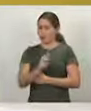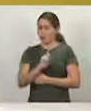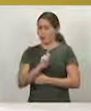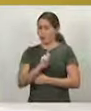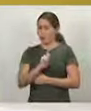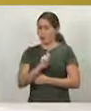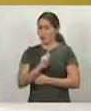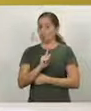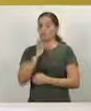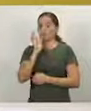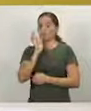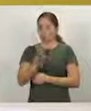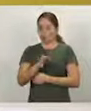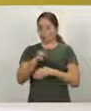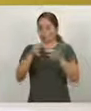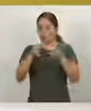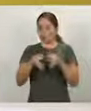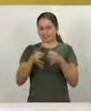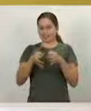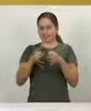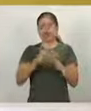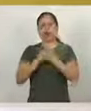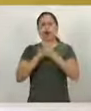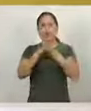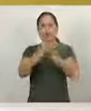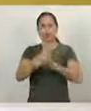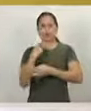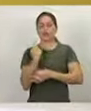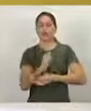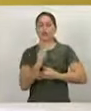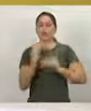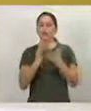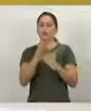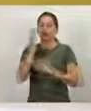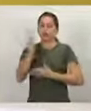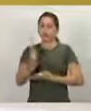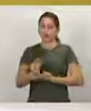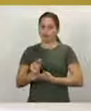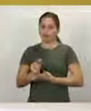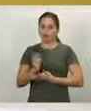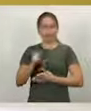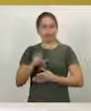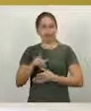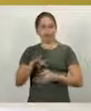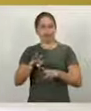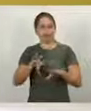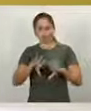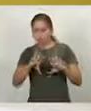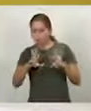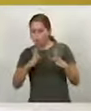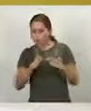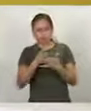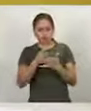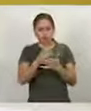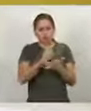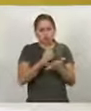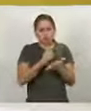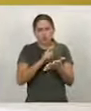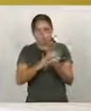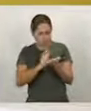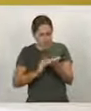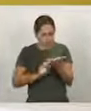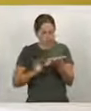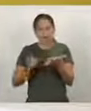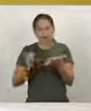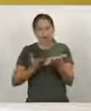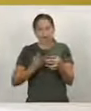¿Cómo no? Siempre presente. Apoyen a nuestros estudiantes en la toma de notas para agilizar